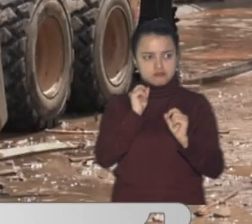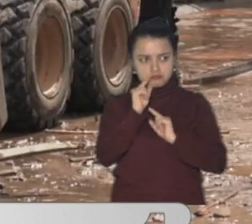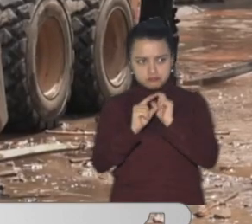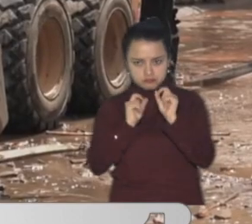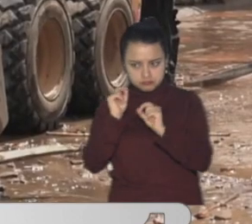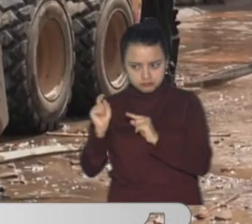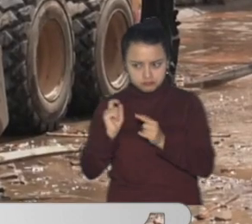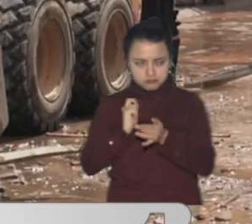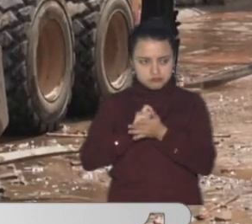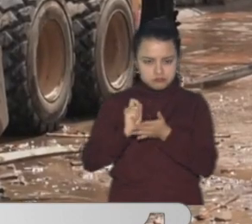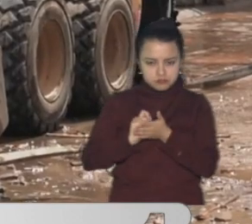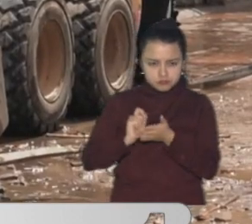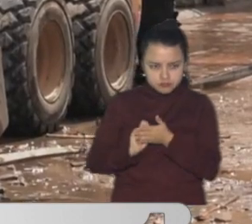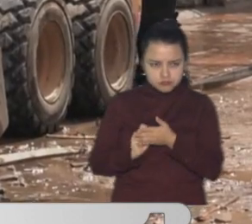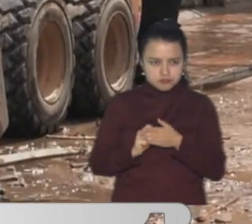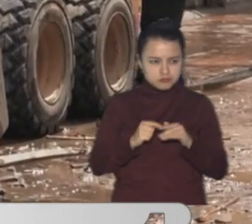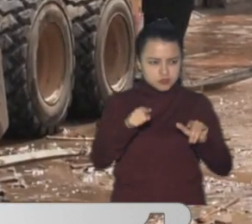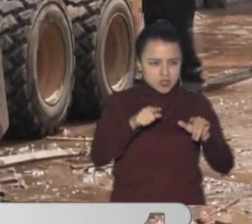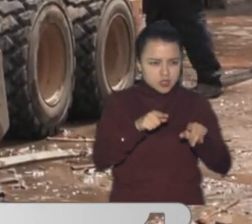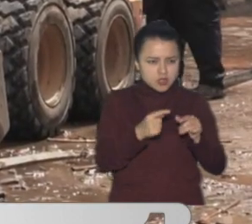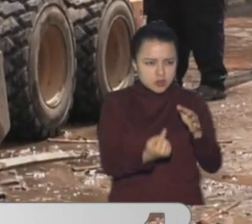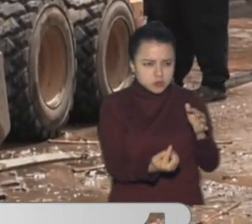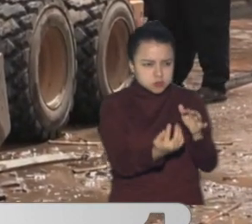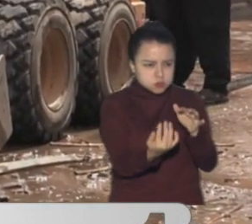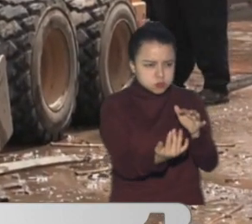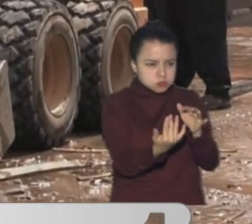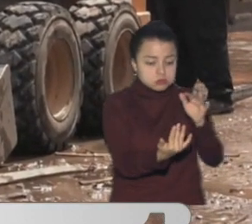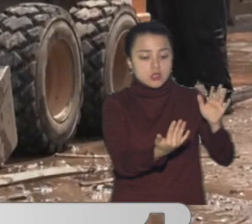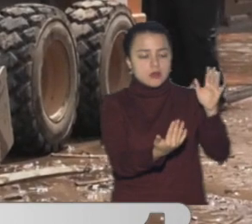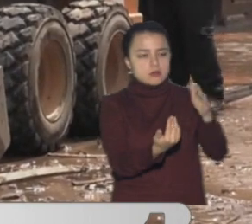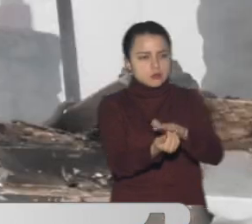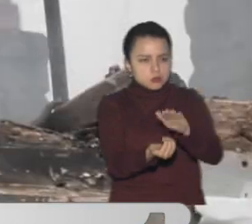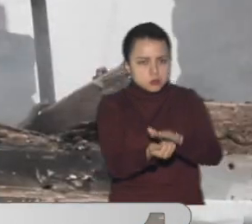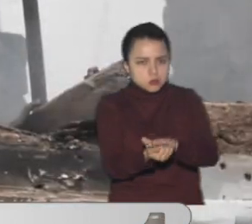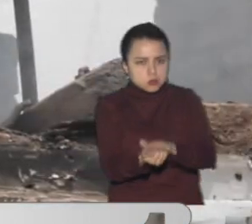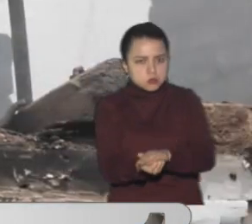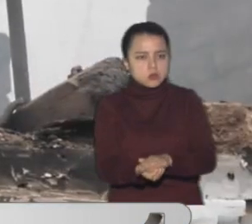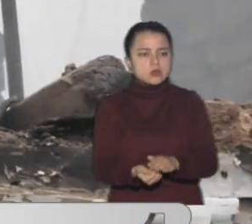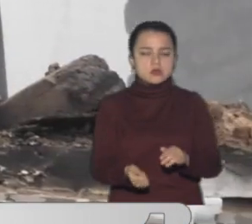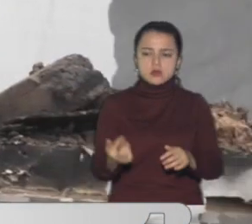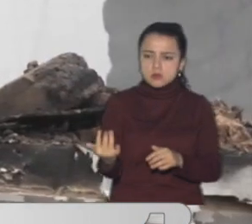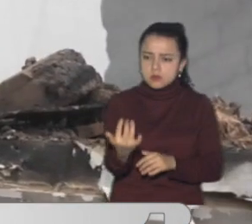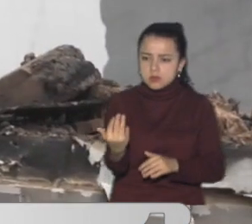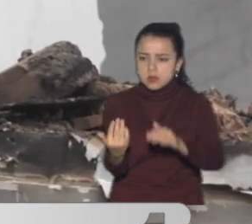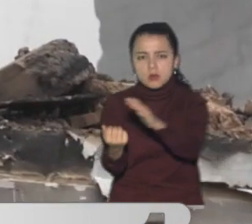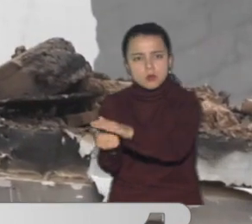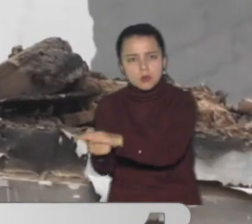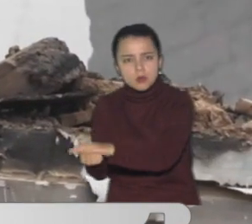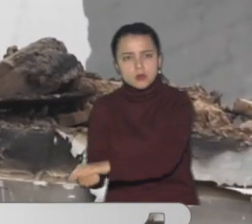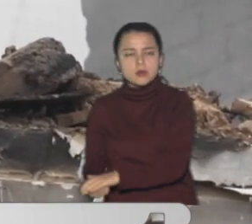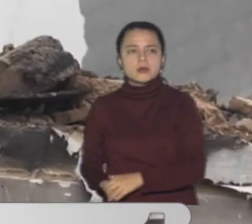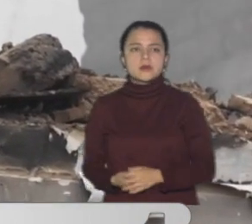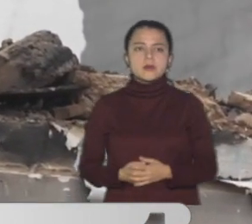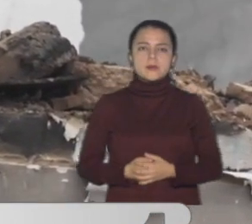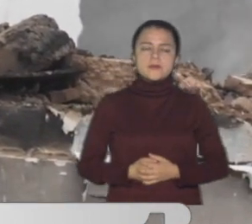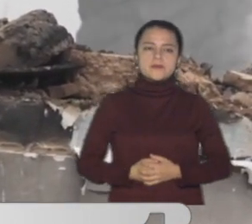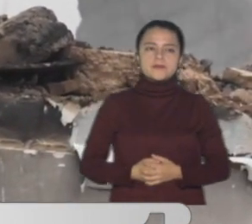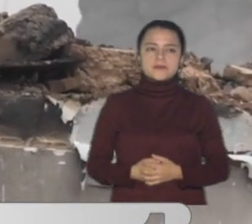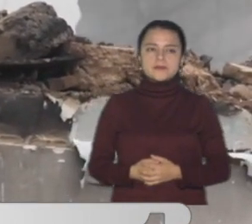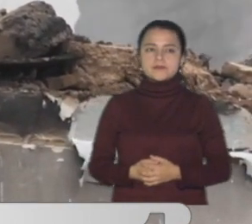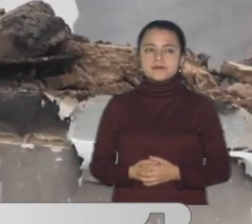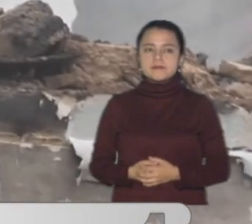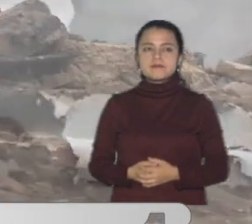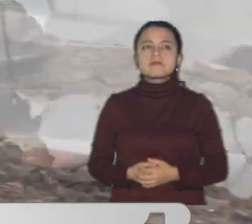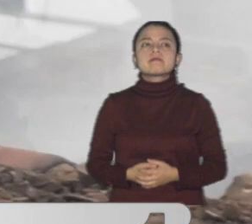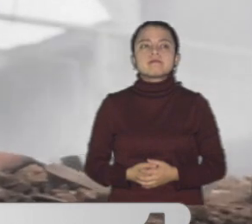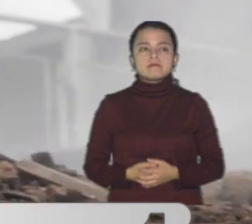este momento estamos haciendo la liquidación de algunos focos en coordinación de algunos organismos de socorro. Como resultado de lo que sucedió de la emergencia presentada en el